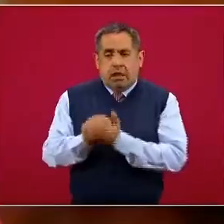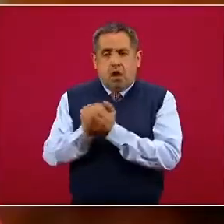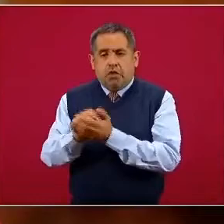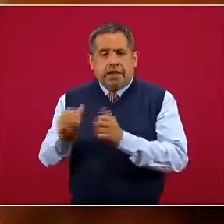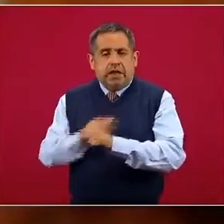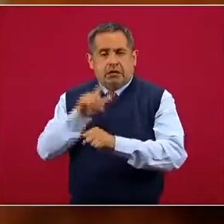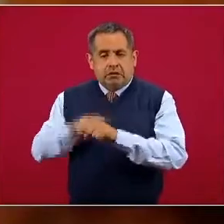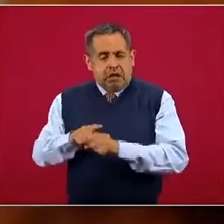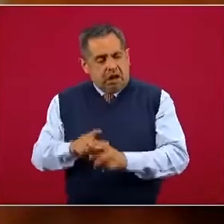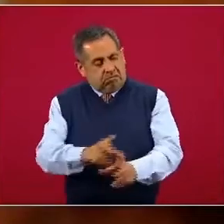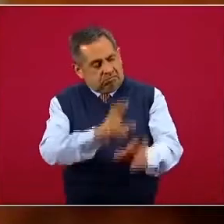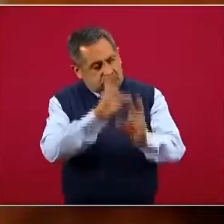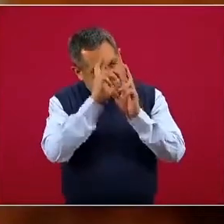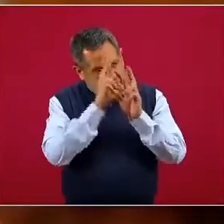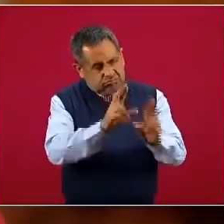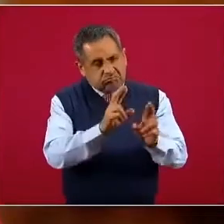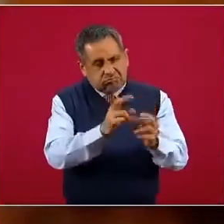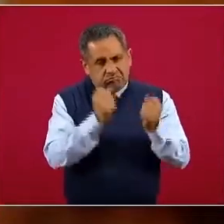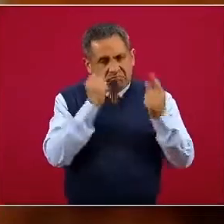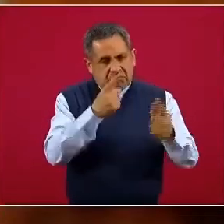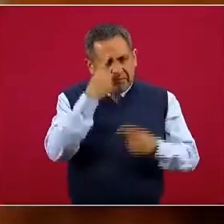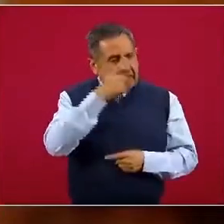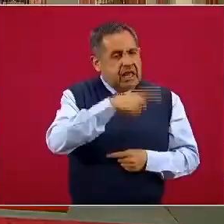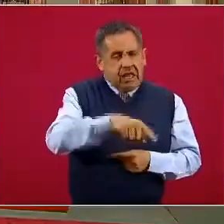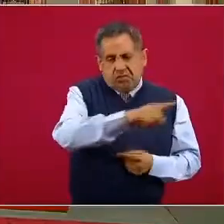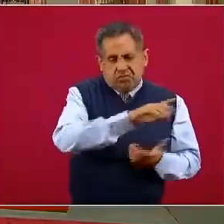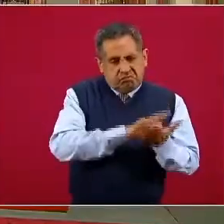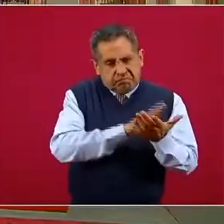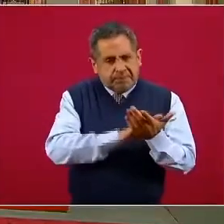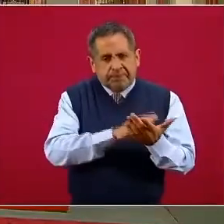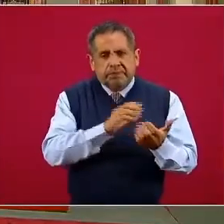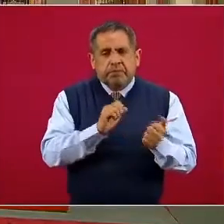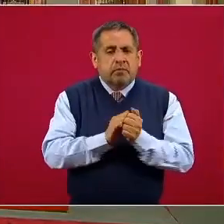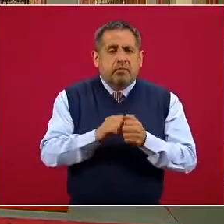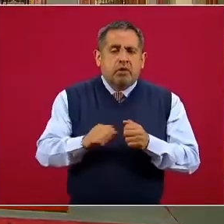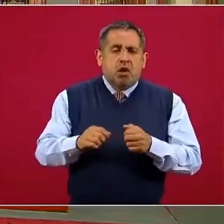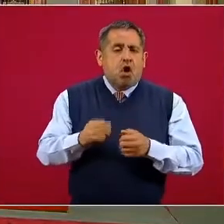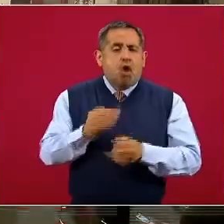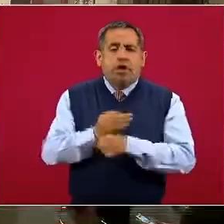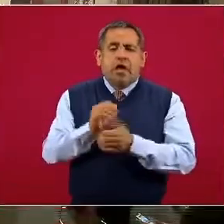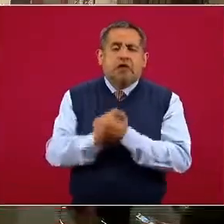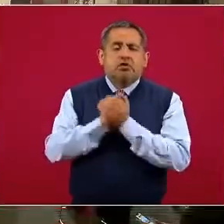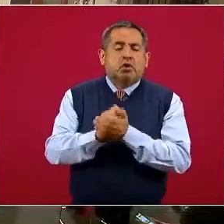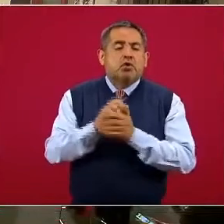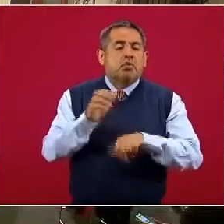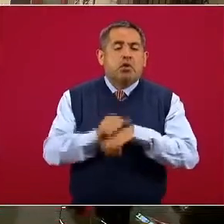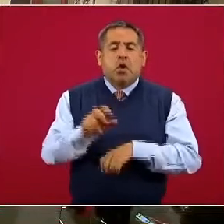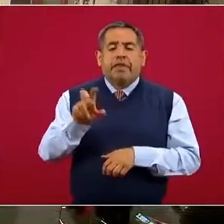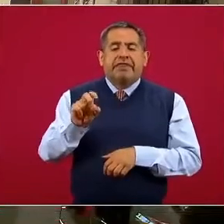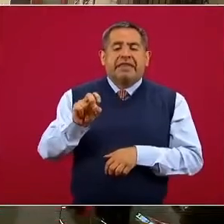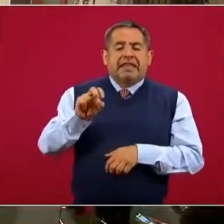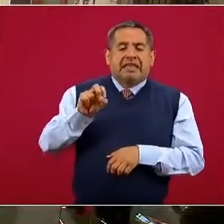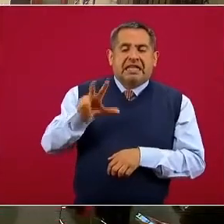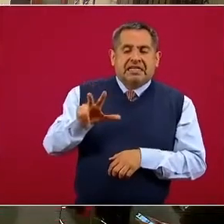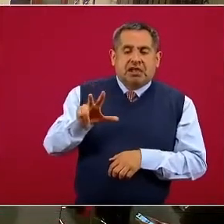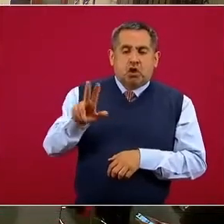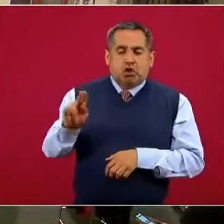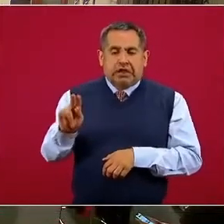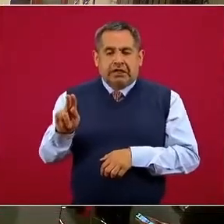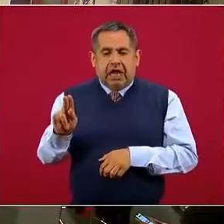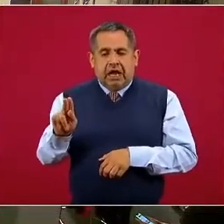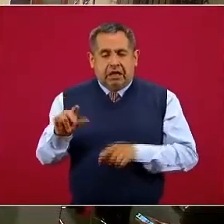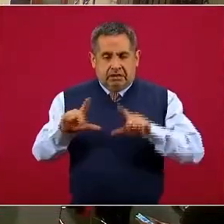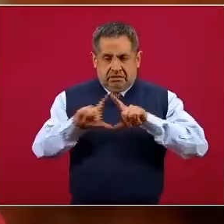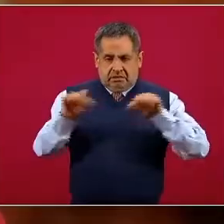todos un reconocimiento importante a través de este sorteo número 3780